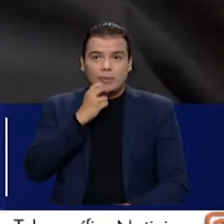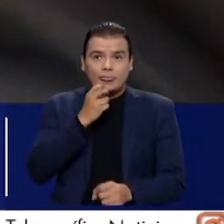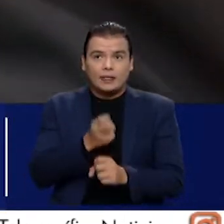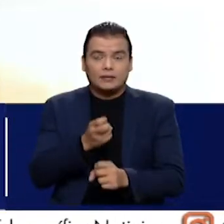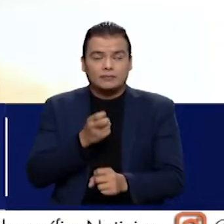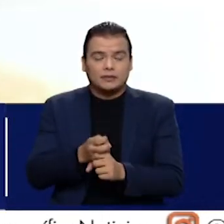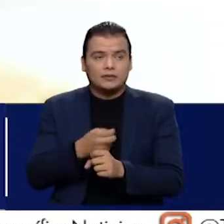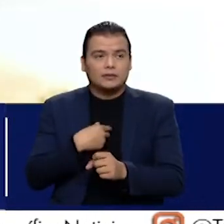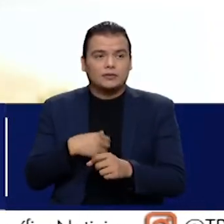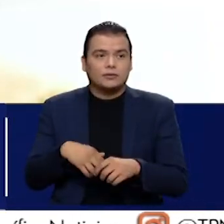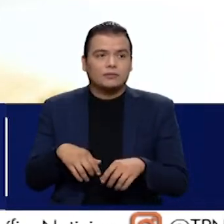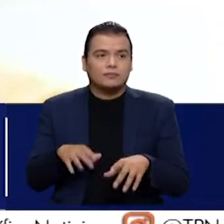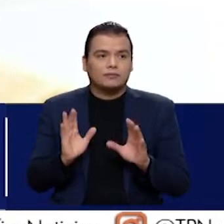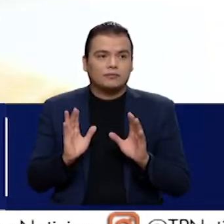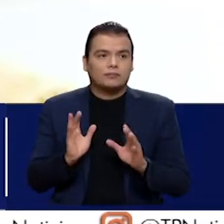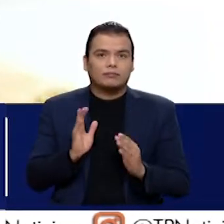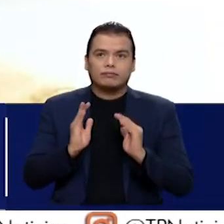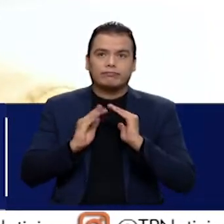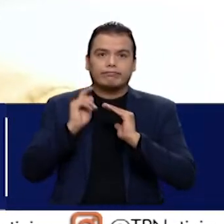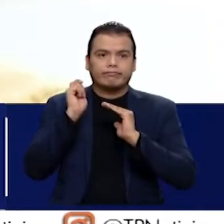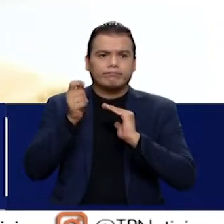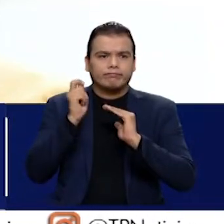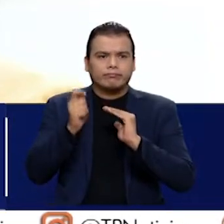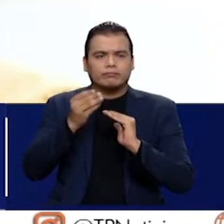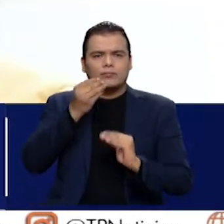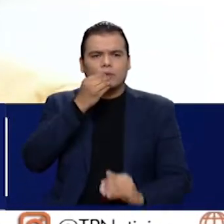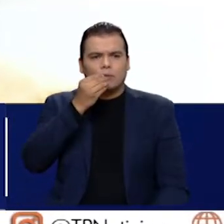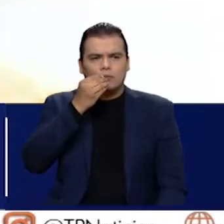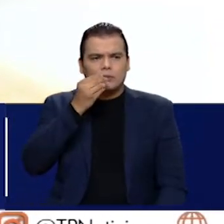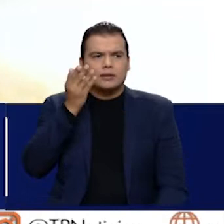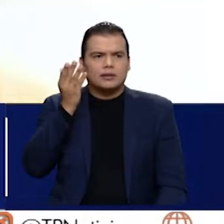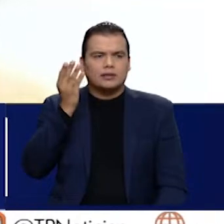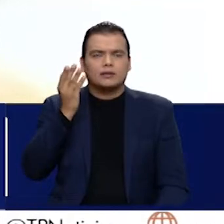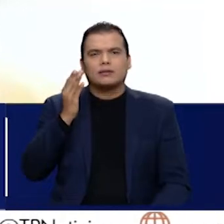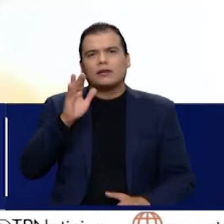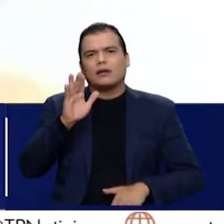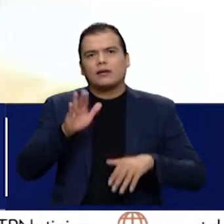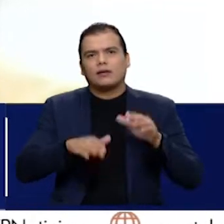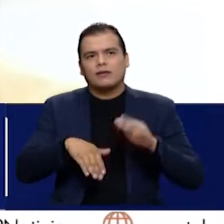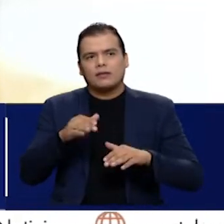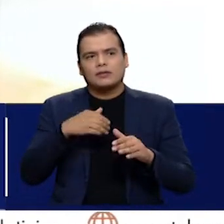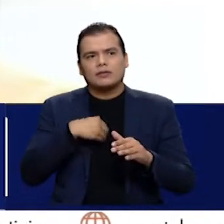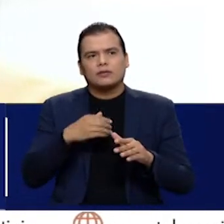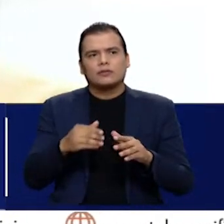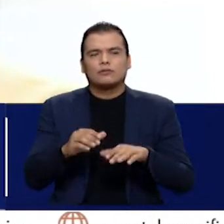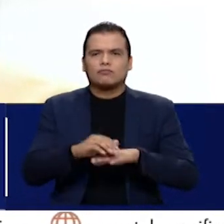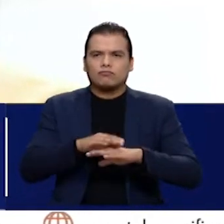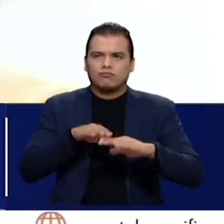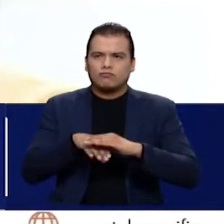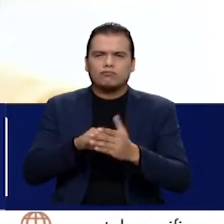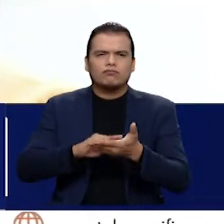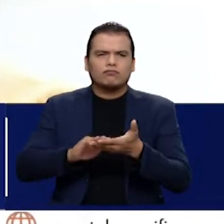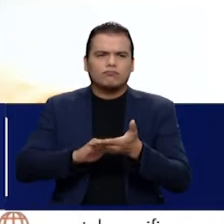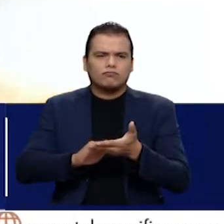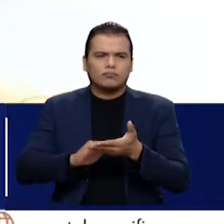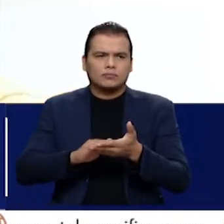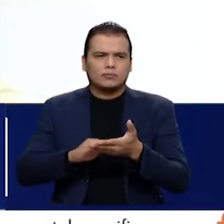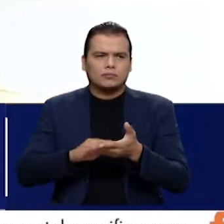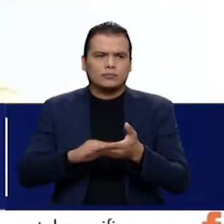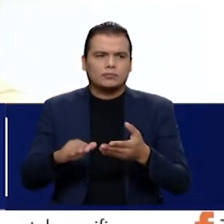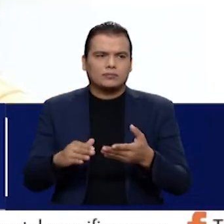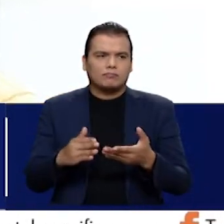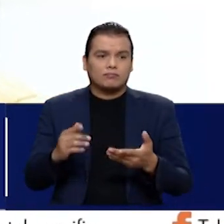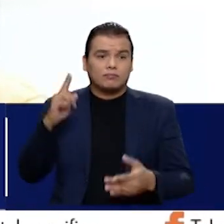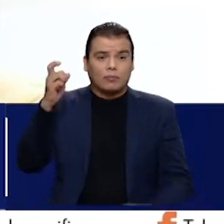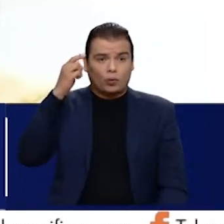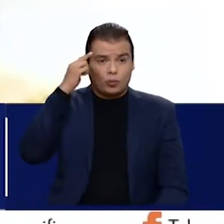pagar arrendo, comida, a veces arreglo zapatos, ¿me entiendes? Porque el